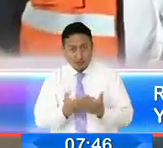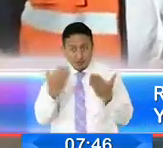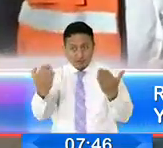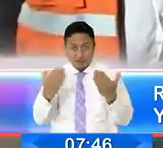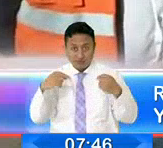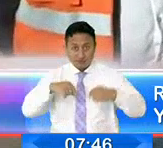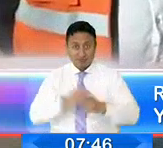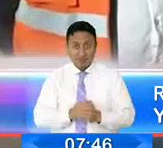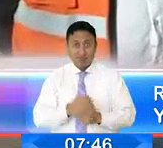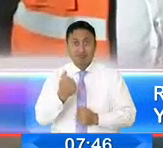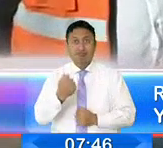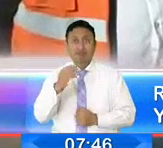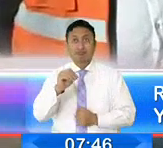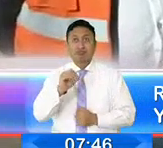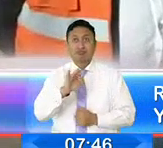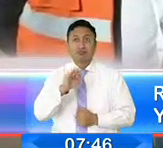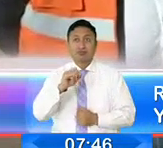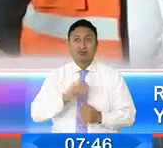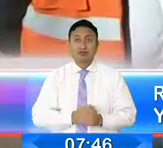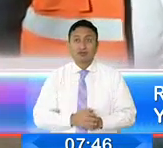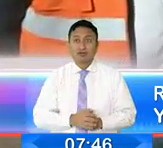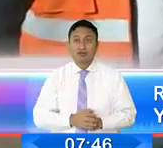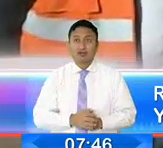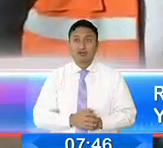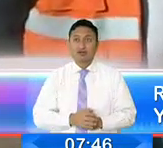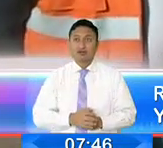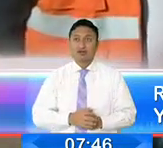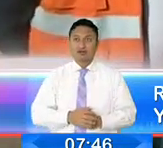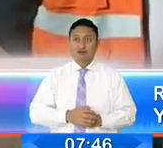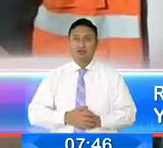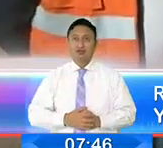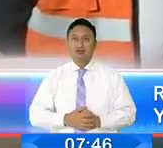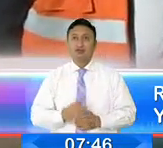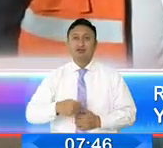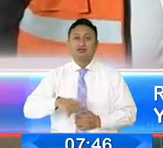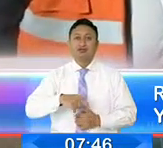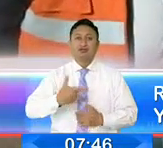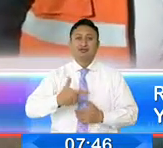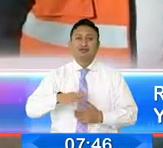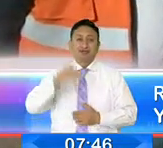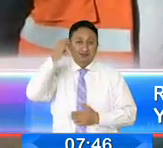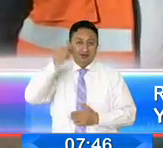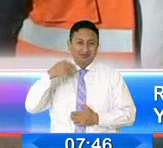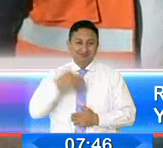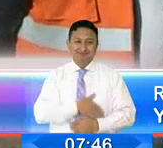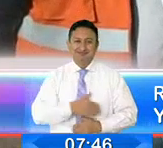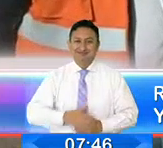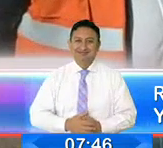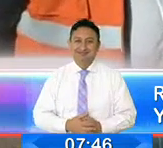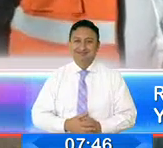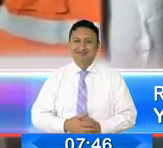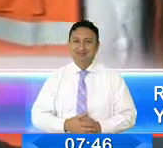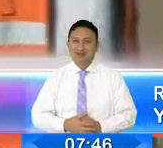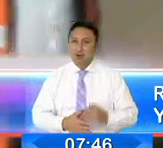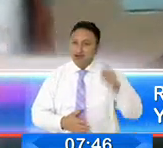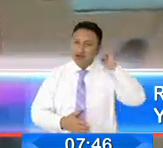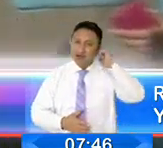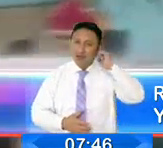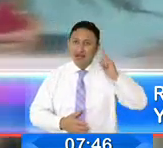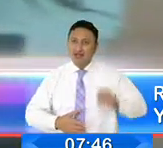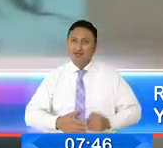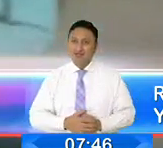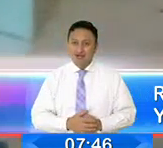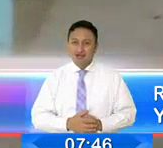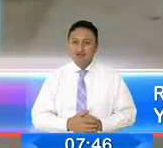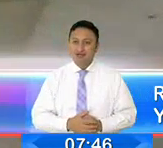Sofi. Estamos, como bien sabes, aquí en el intercambiador entre la Simón Bolívar y la autopista General Rumiñahui. Creo que uno de los